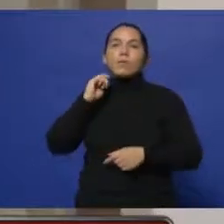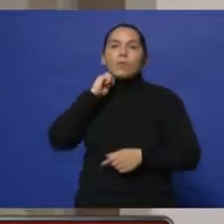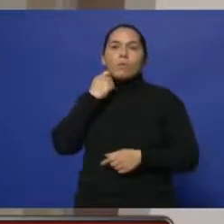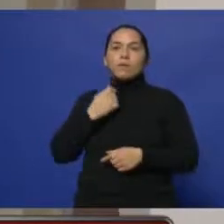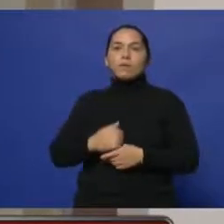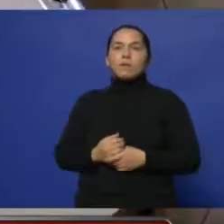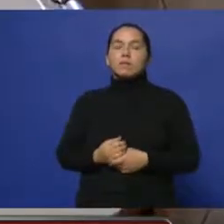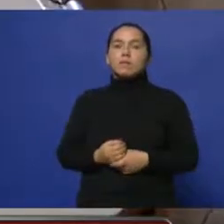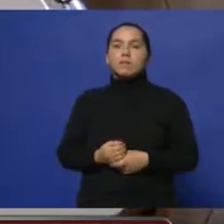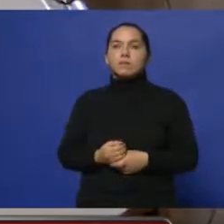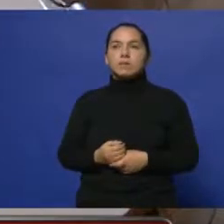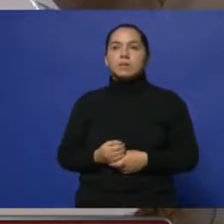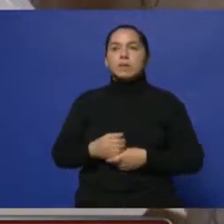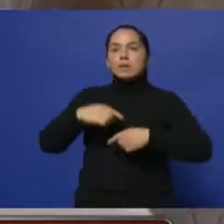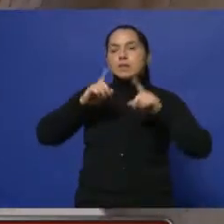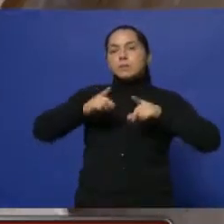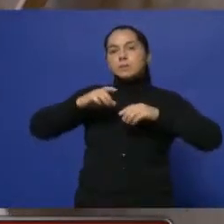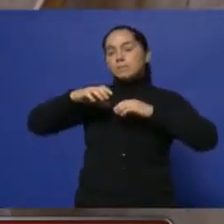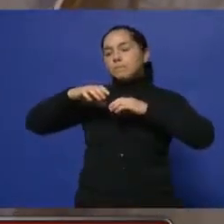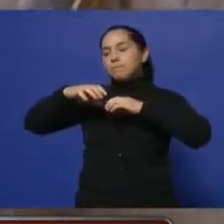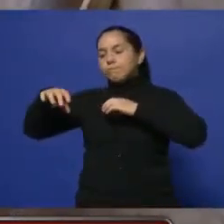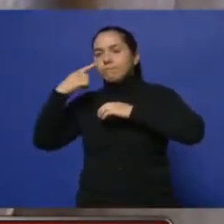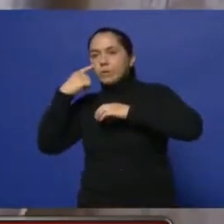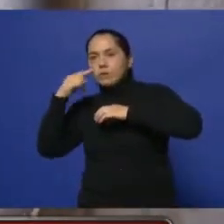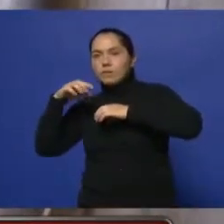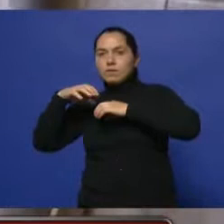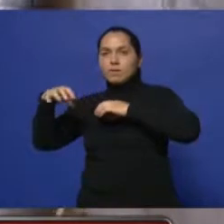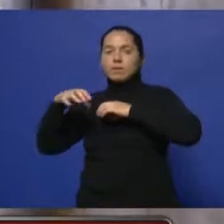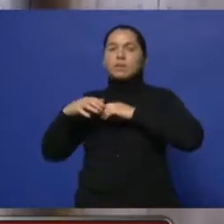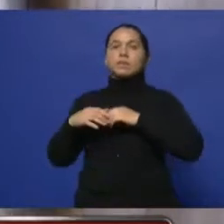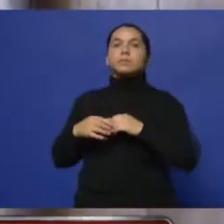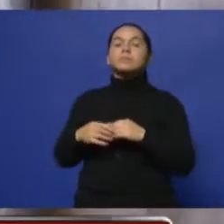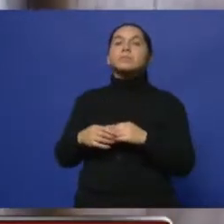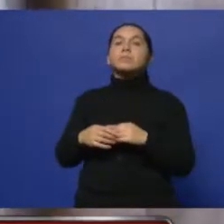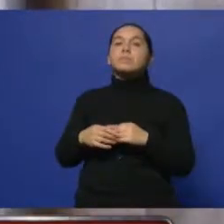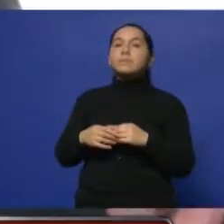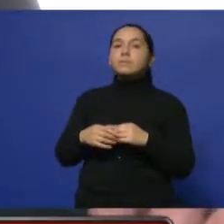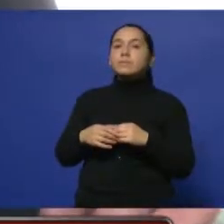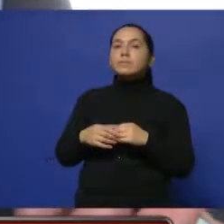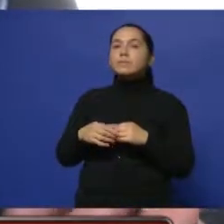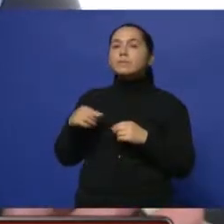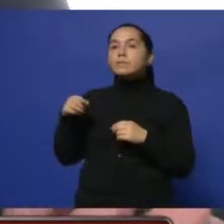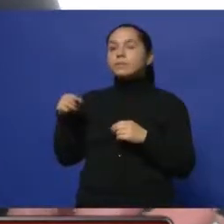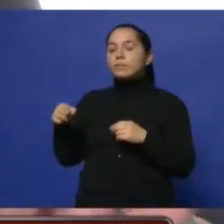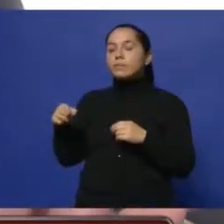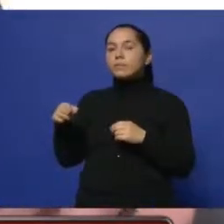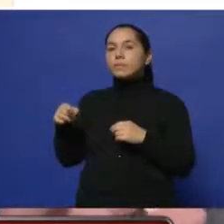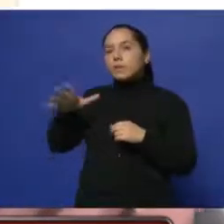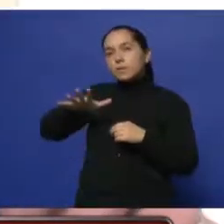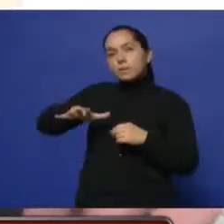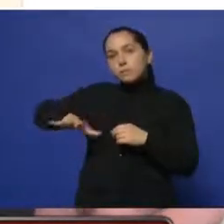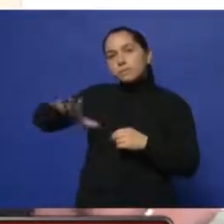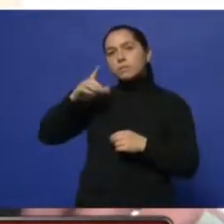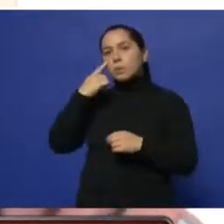Municerca. Aquí va a ser un espacio ya adecuado y adaptado, con lo cual, al estar el Municerca, aquí va a funcionar